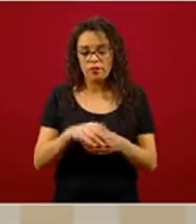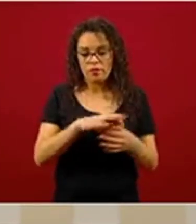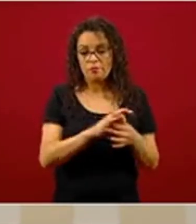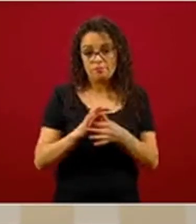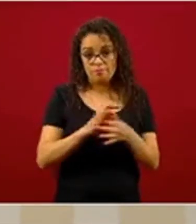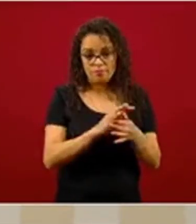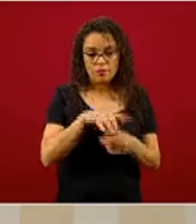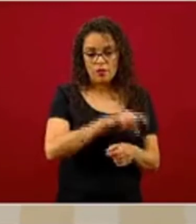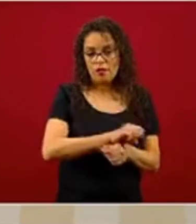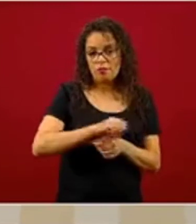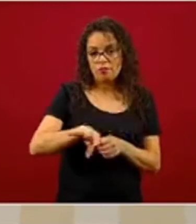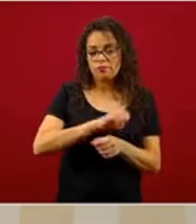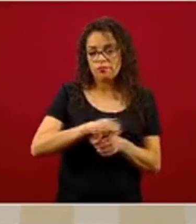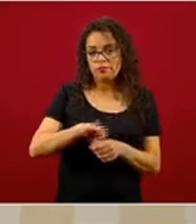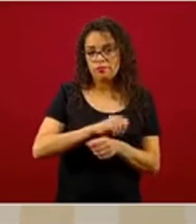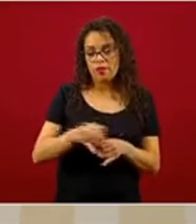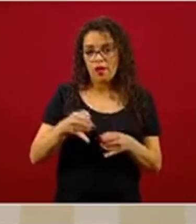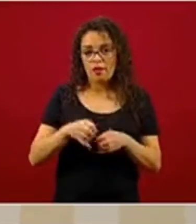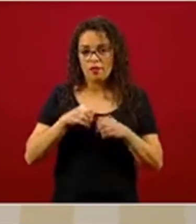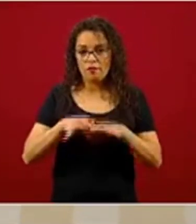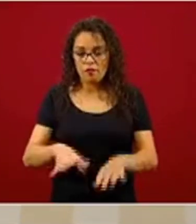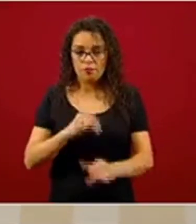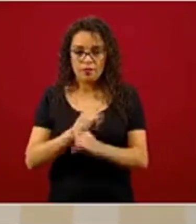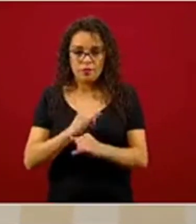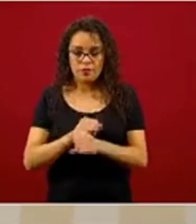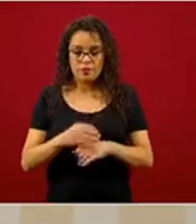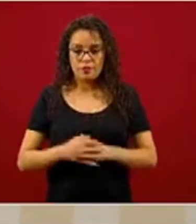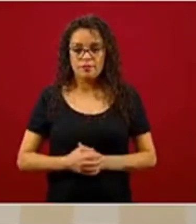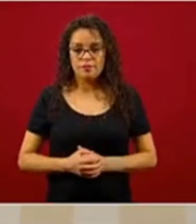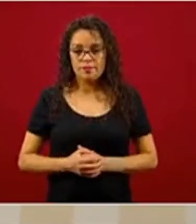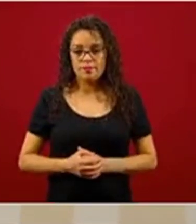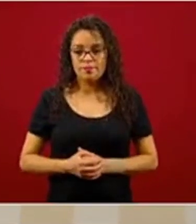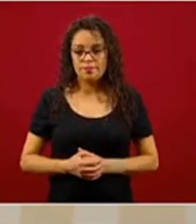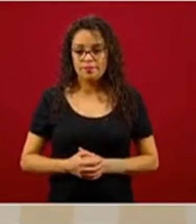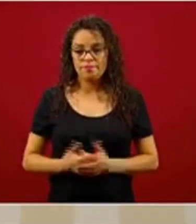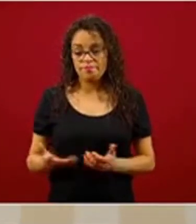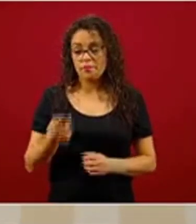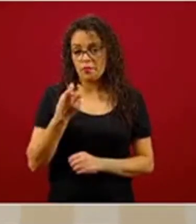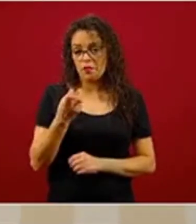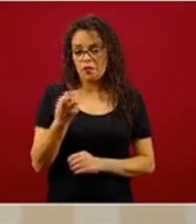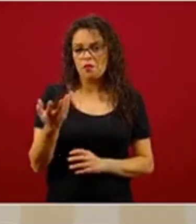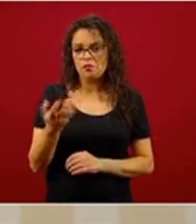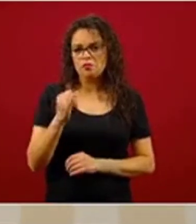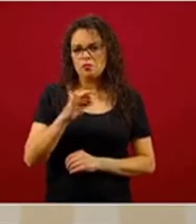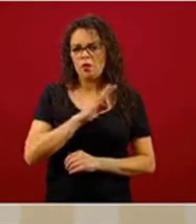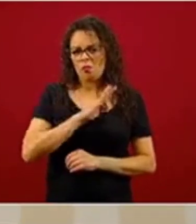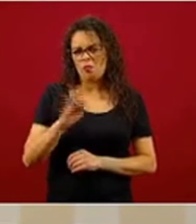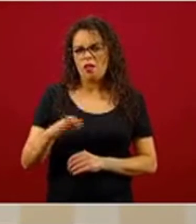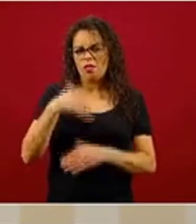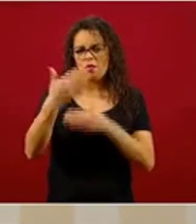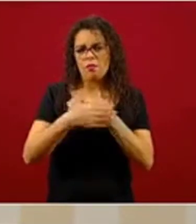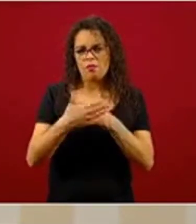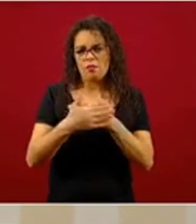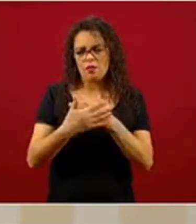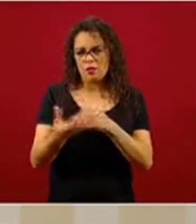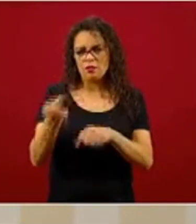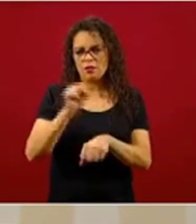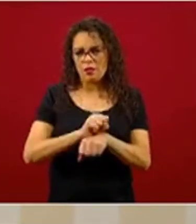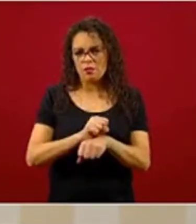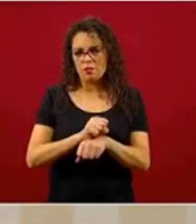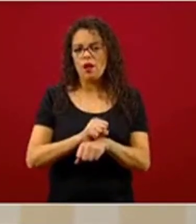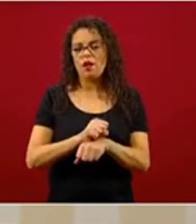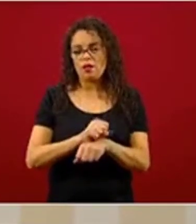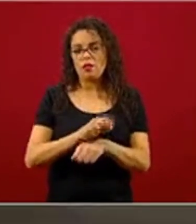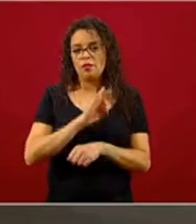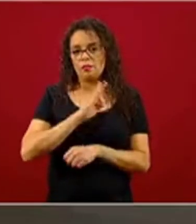lo tanto, en ese sentido, es bastante probable que la próxima semana pudiéramos tener ya un avance de este corte. Según los